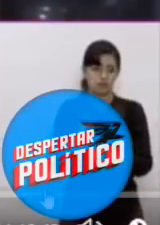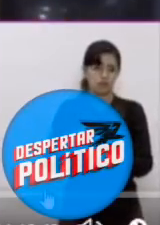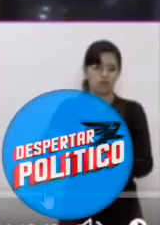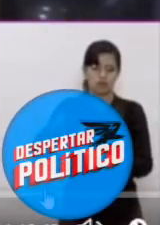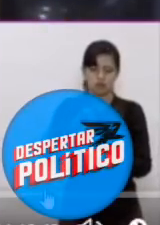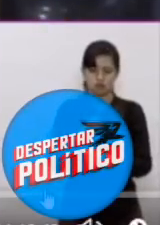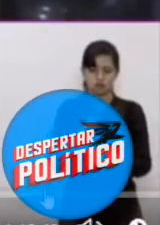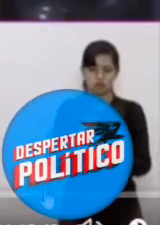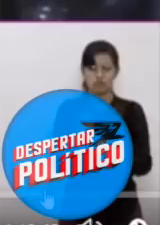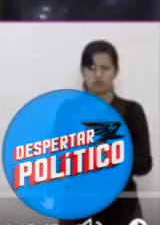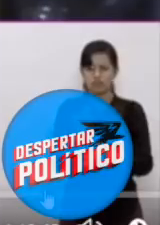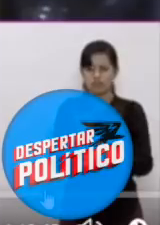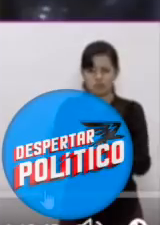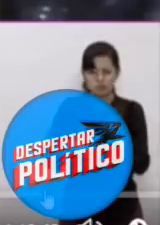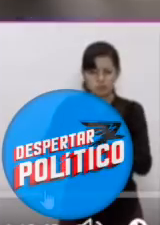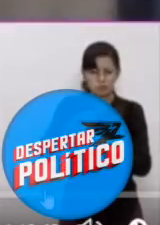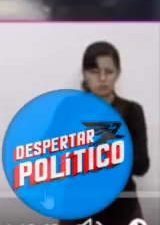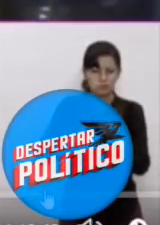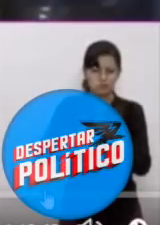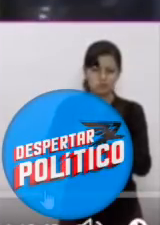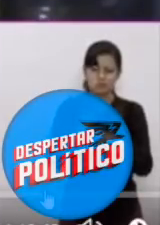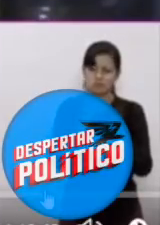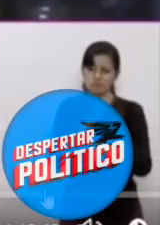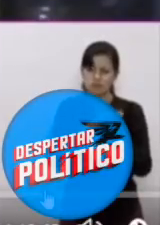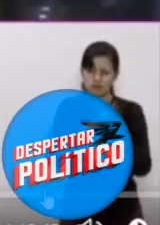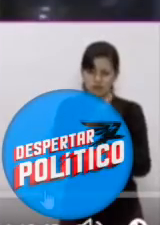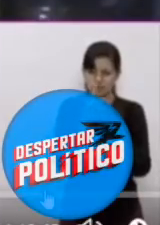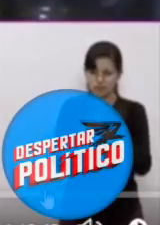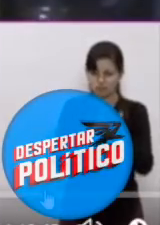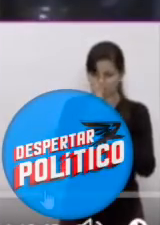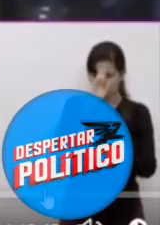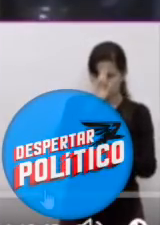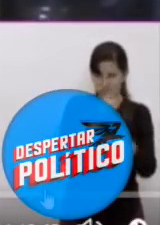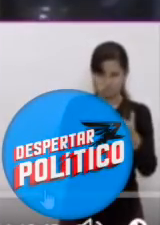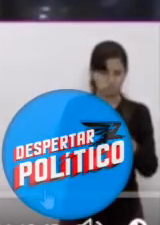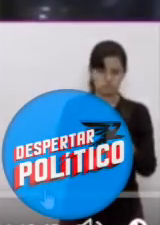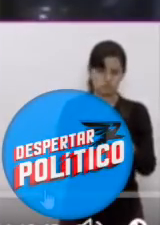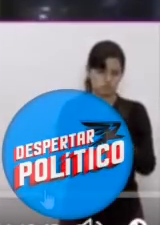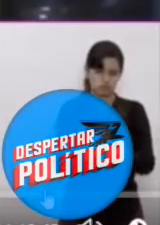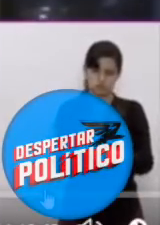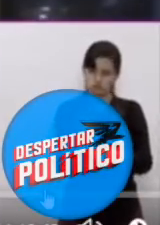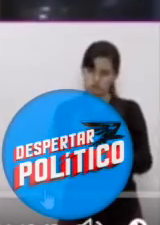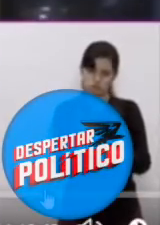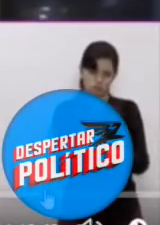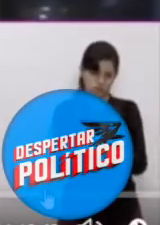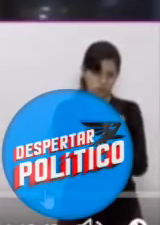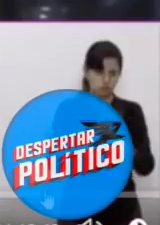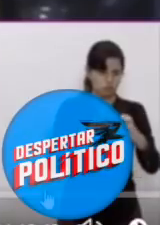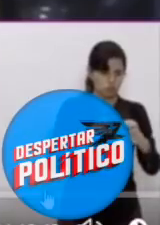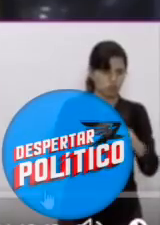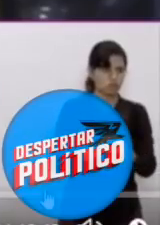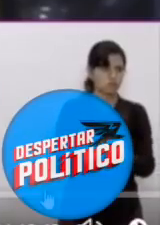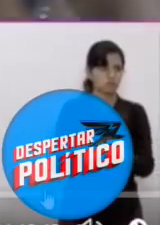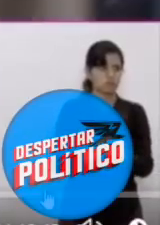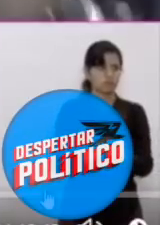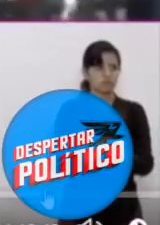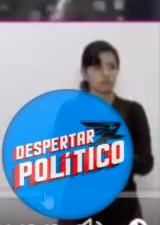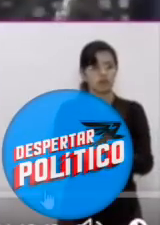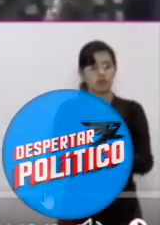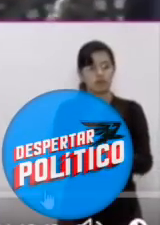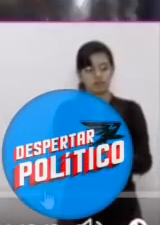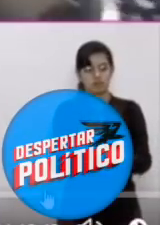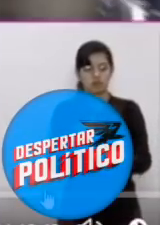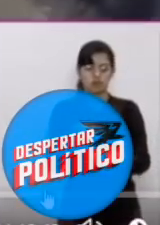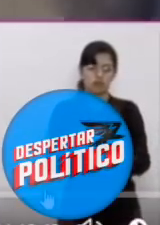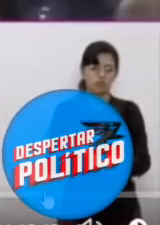tenemos que prevenir los recursos ilícitos que fluyan a los partidos lo he dicho en todos los tonos esto que se requiere que